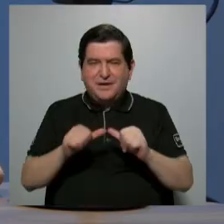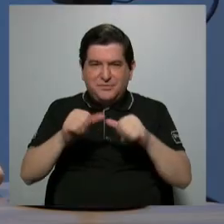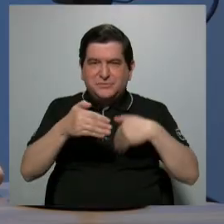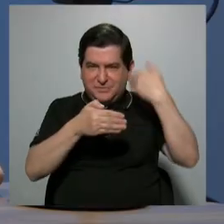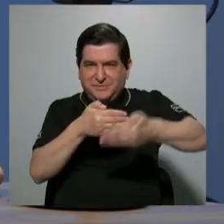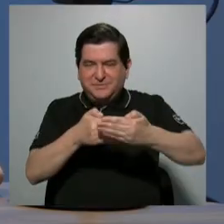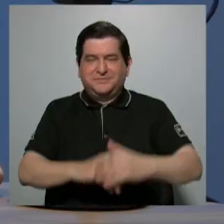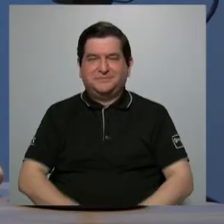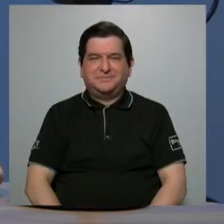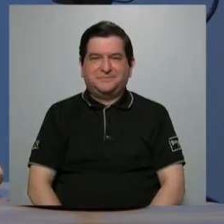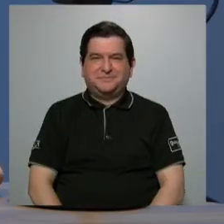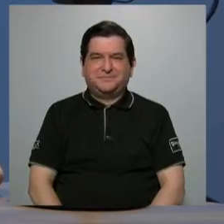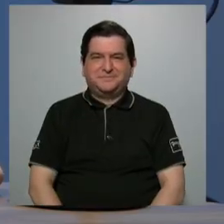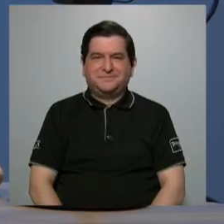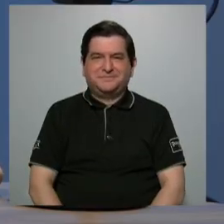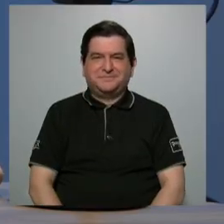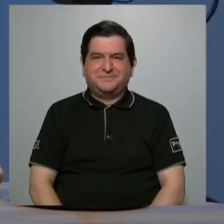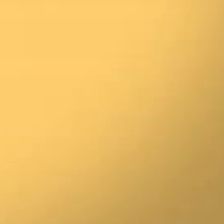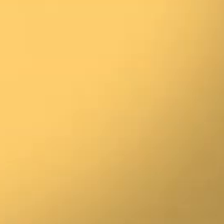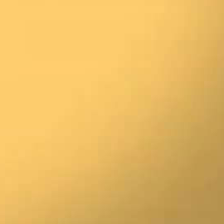segmento.